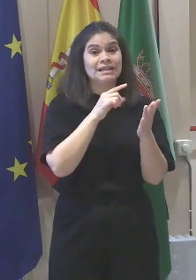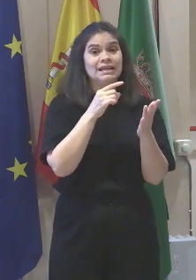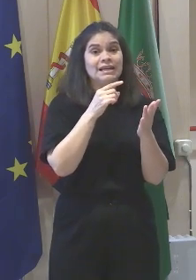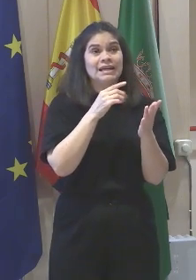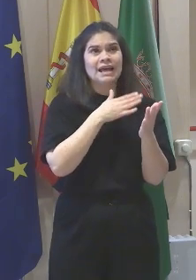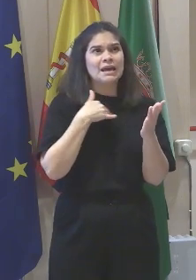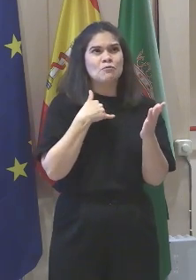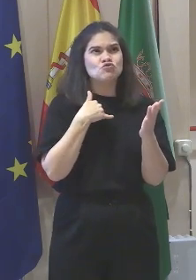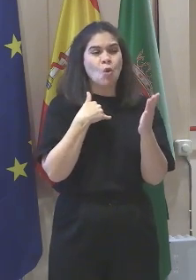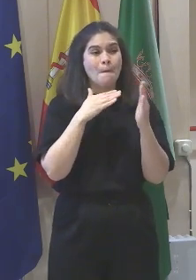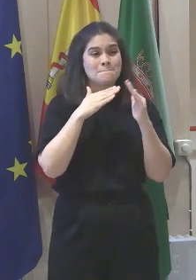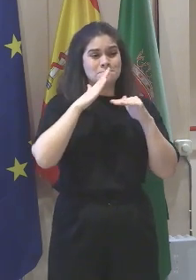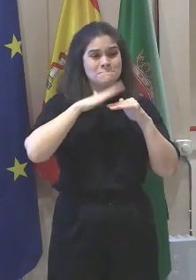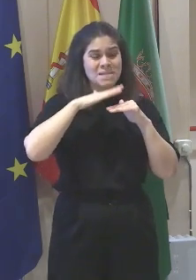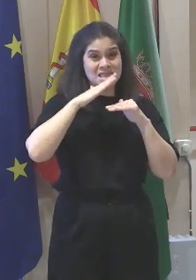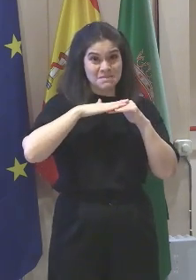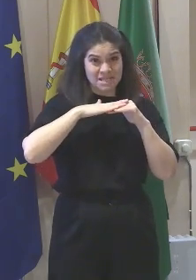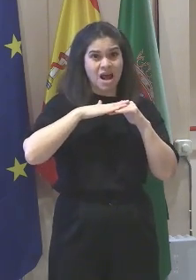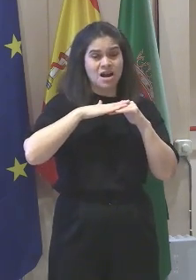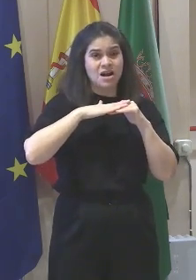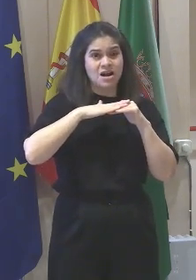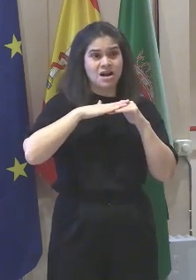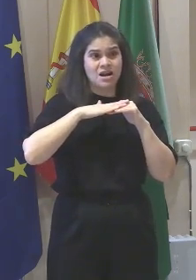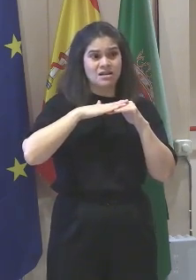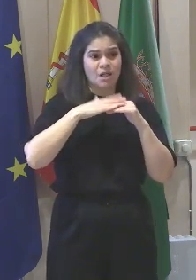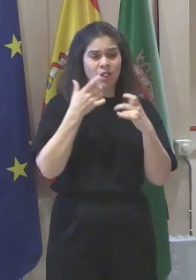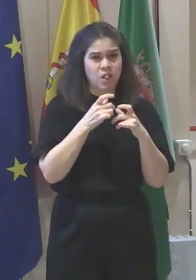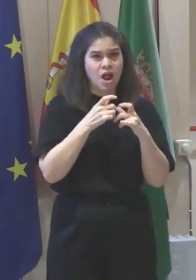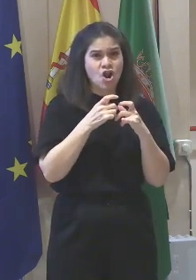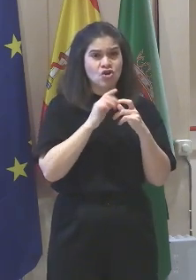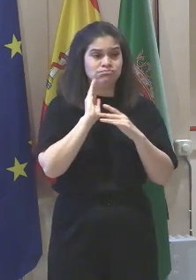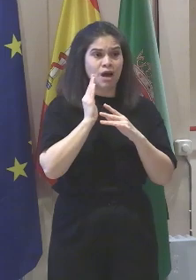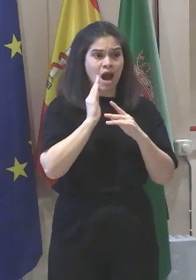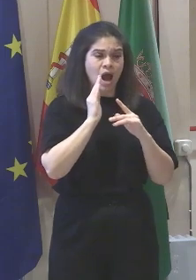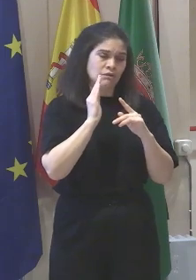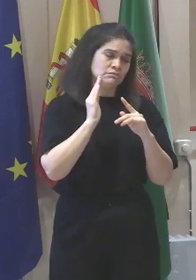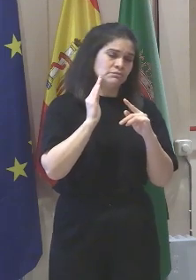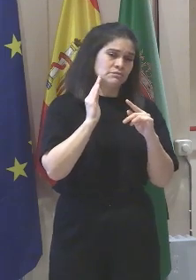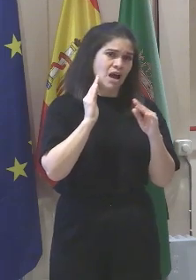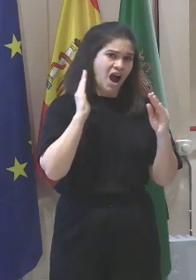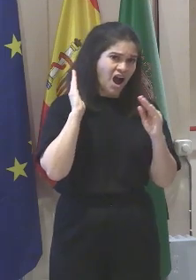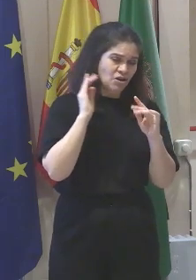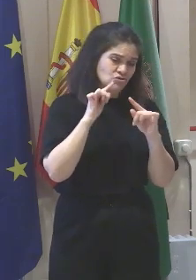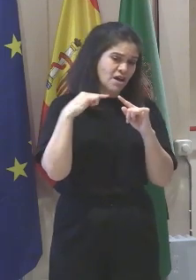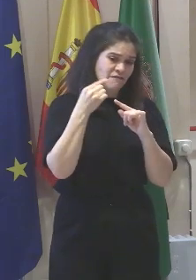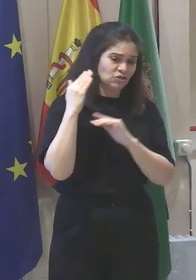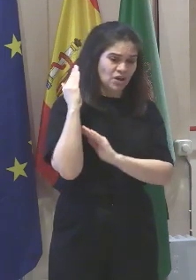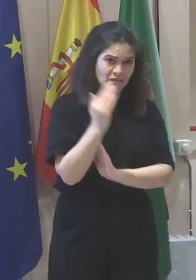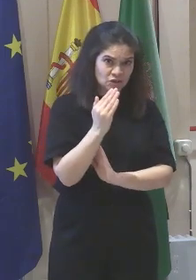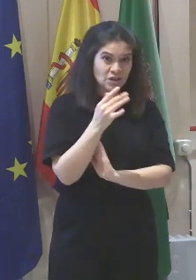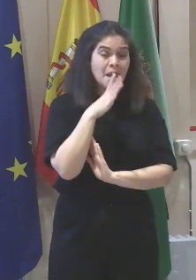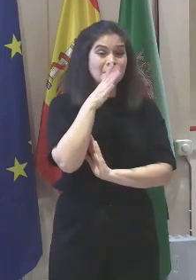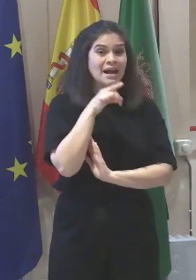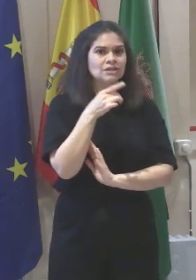la eficacia y minimizar obviamente, los eventos adversos. Y para eso tenemos que definir muy bien las poblaciones que se